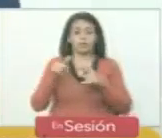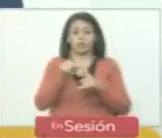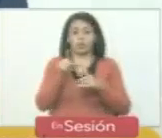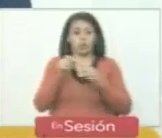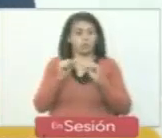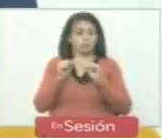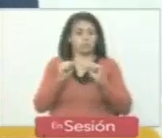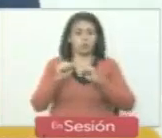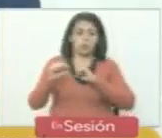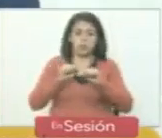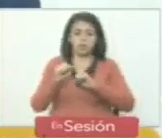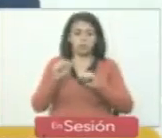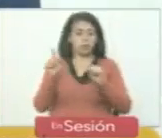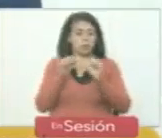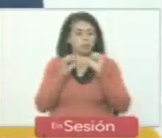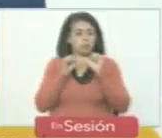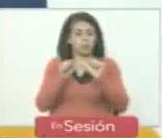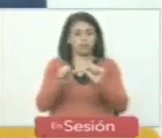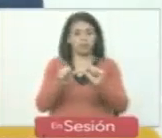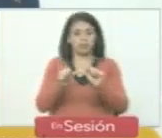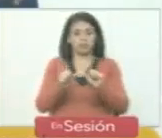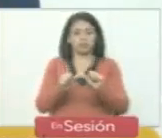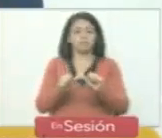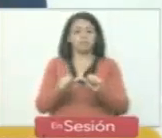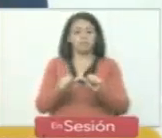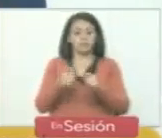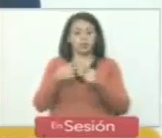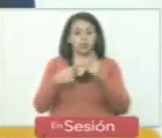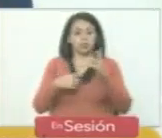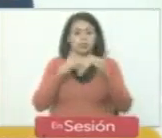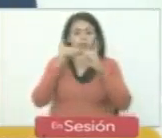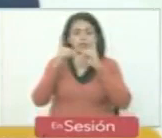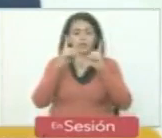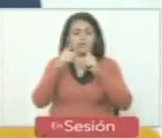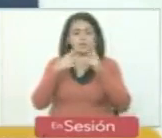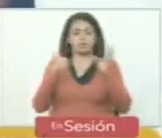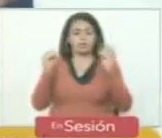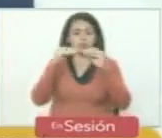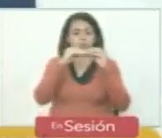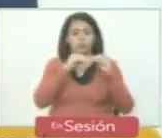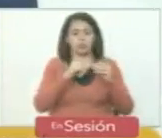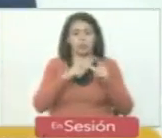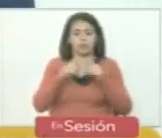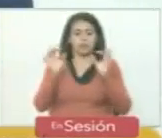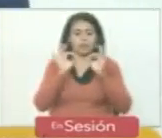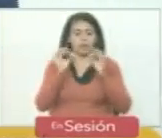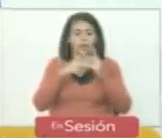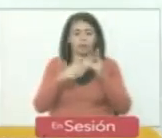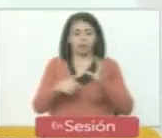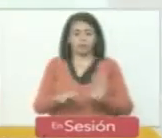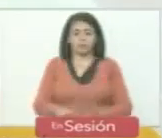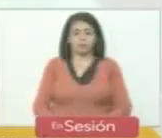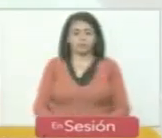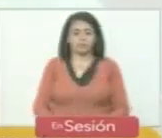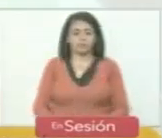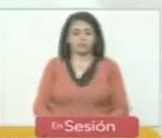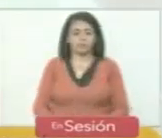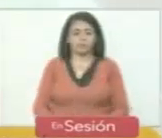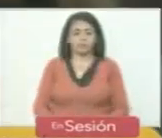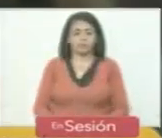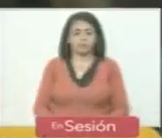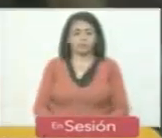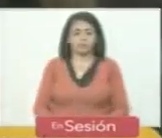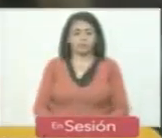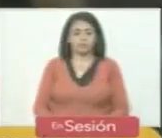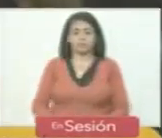mover. No nos vamos a mover ni en cosas de diálogo, ni en cosas de negociación, ni en ninguna cosa de esa.